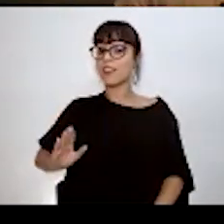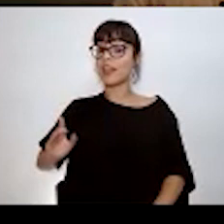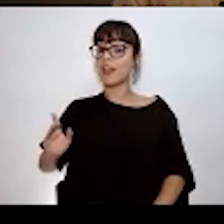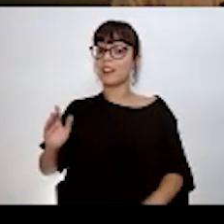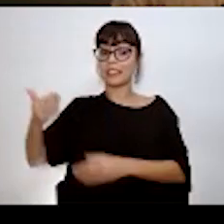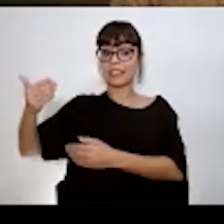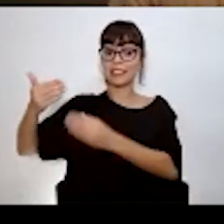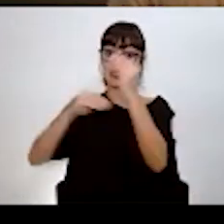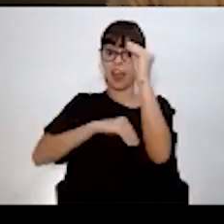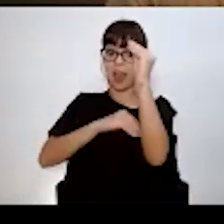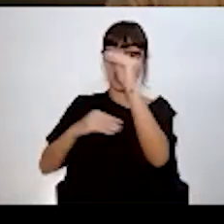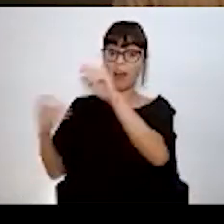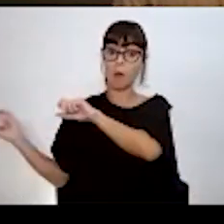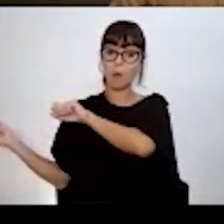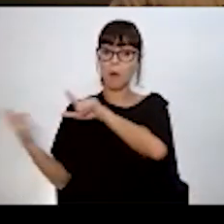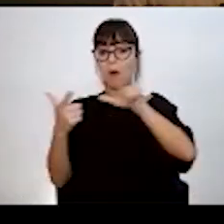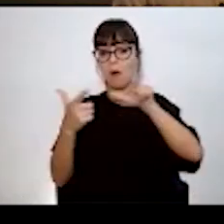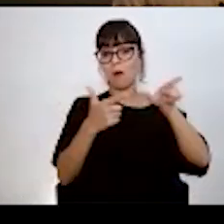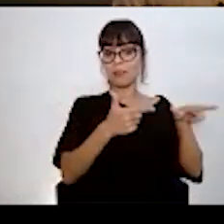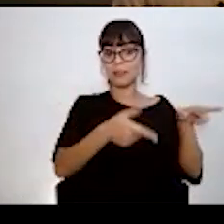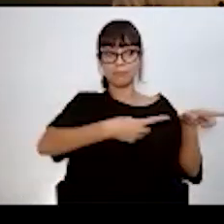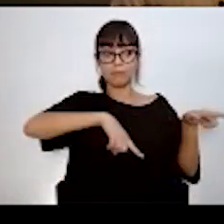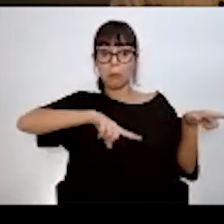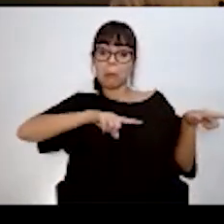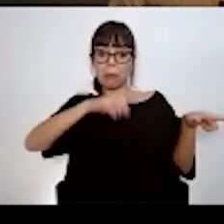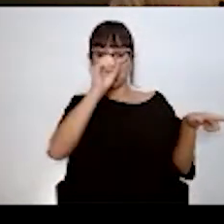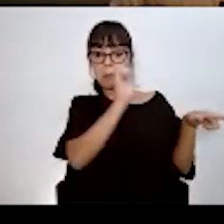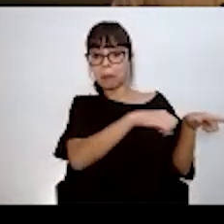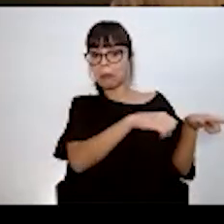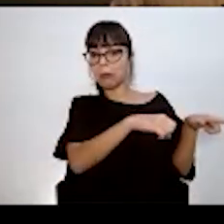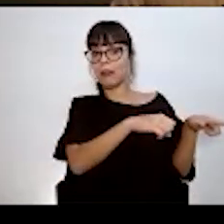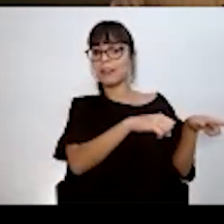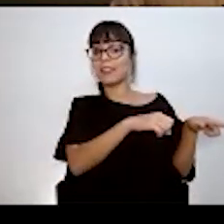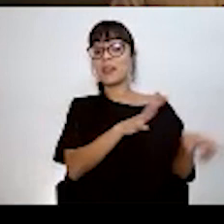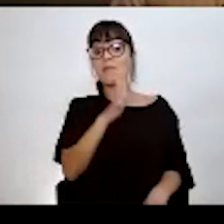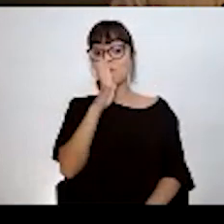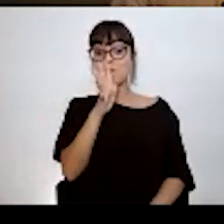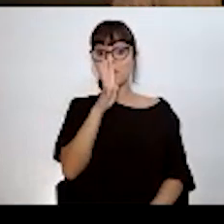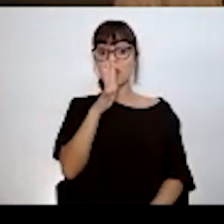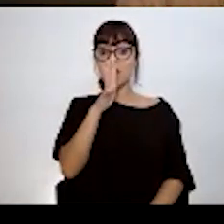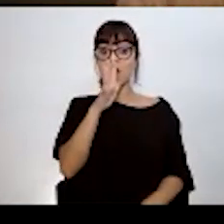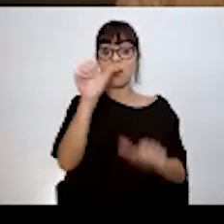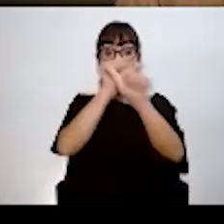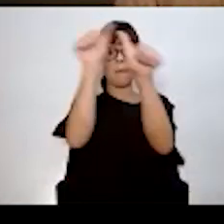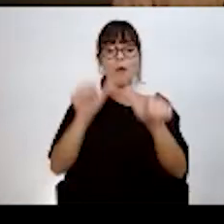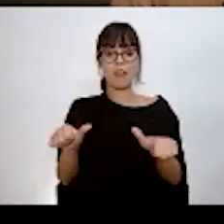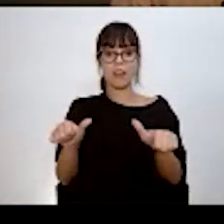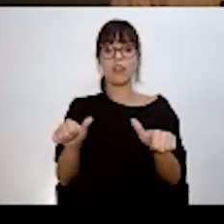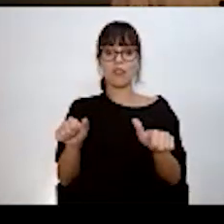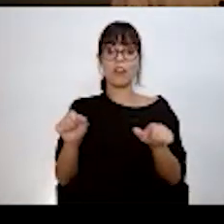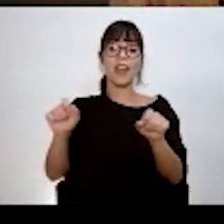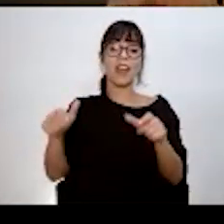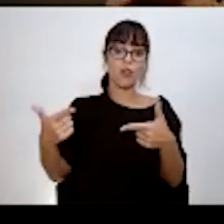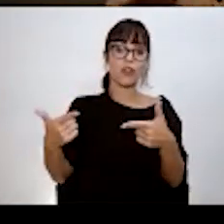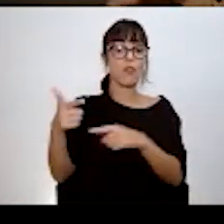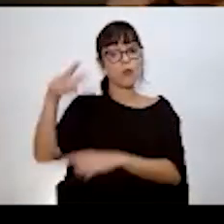sahariano, y no le dimos mayor importancia, porque los modelos explicativos eran modelos ecológicos culturales donde lo que